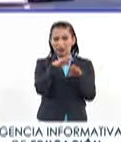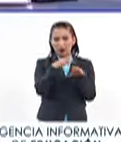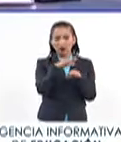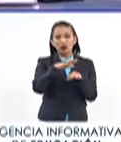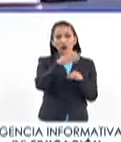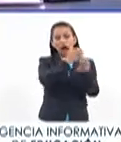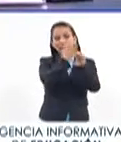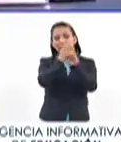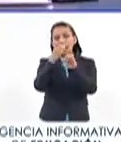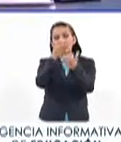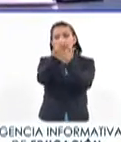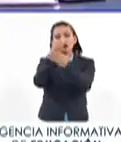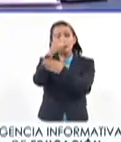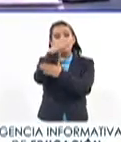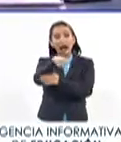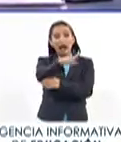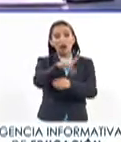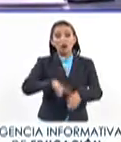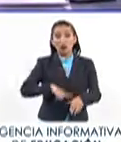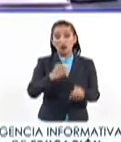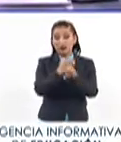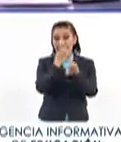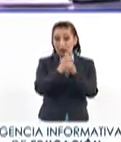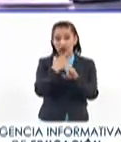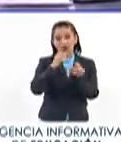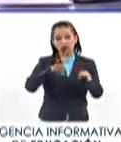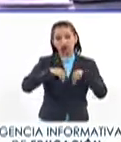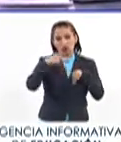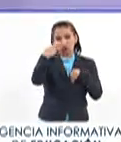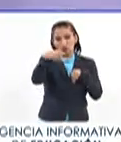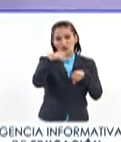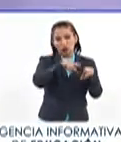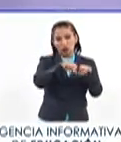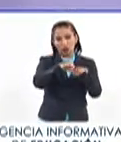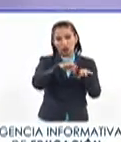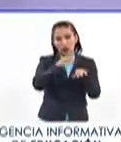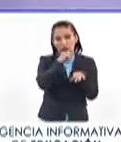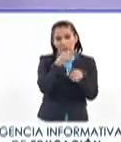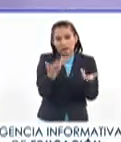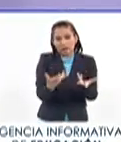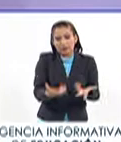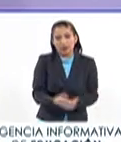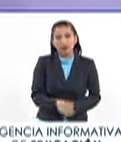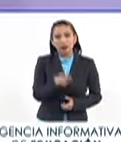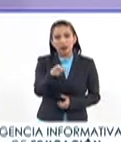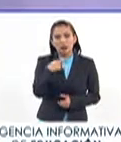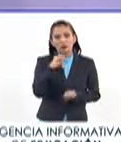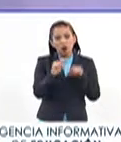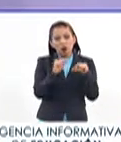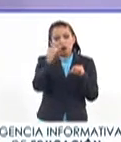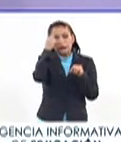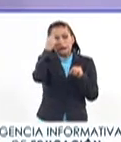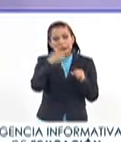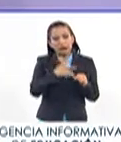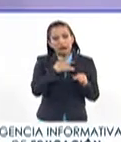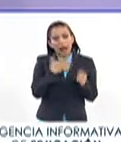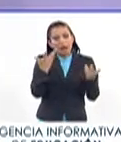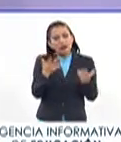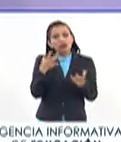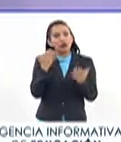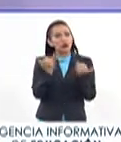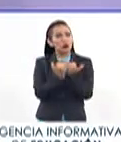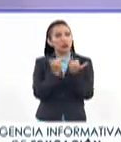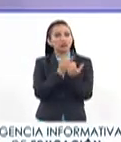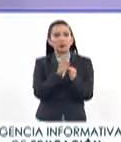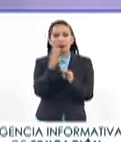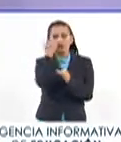en los estados para que también los gobiernos estatales asuman esta tarea, se vayan sensibilizando y puedan ir también pues haciendo la misma